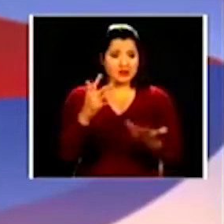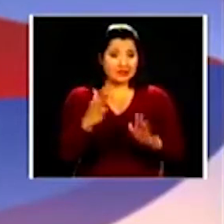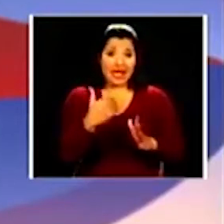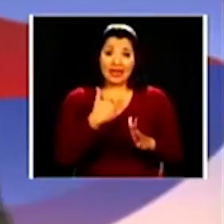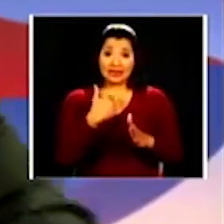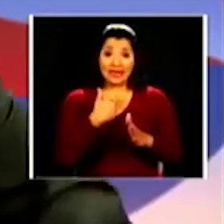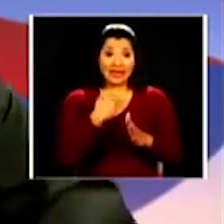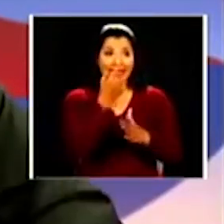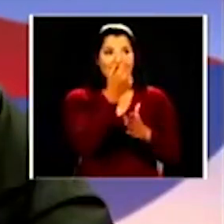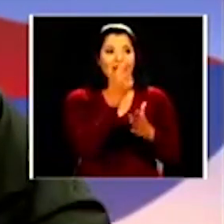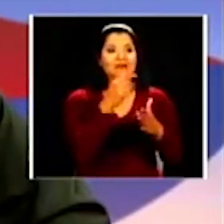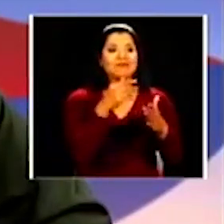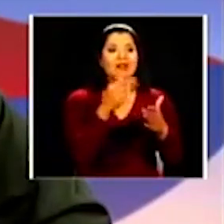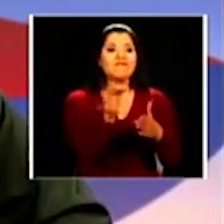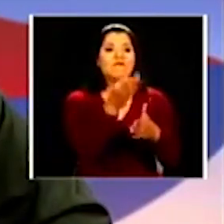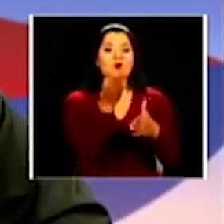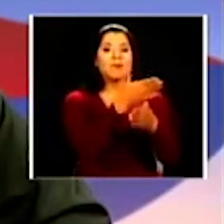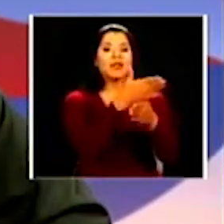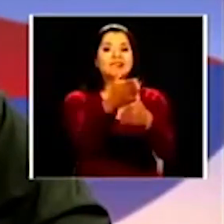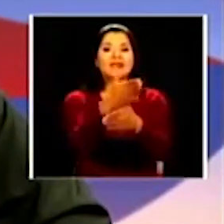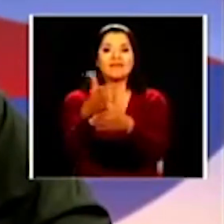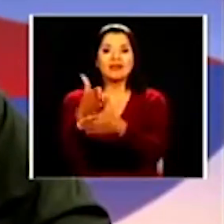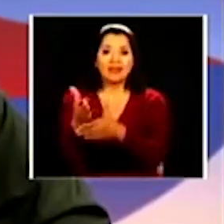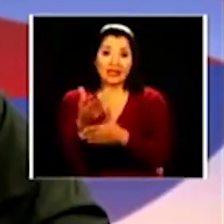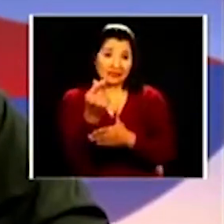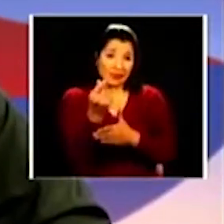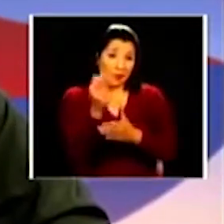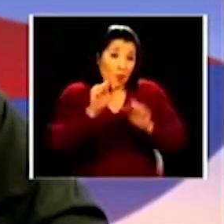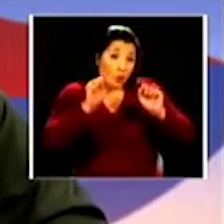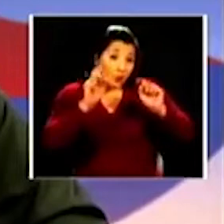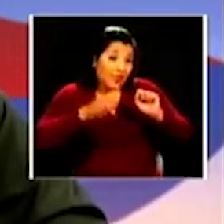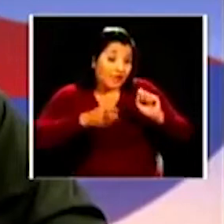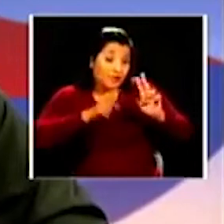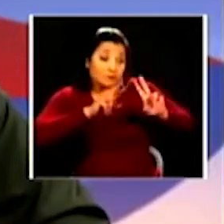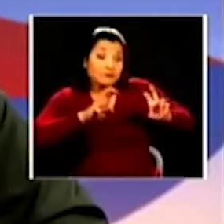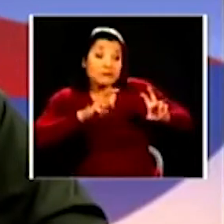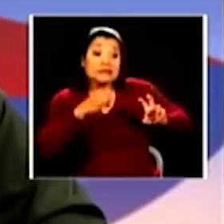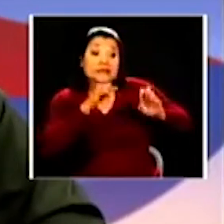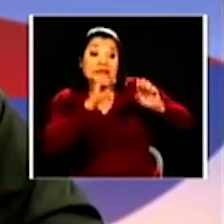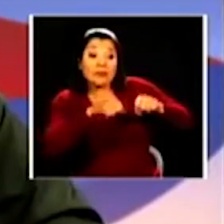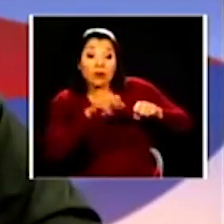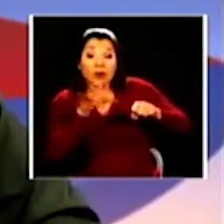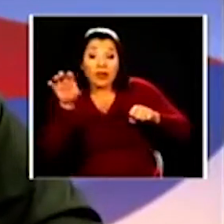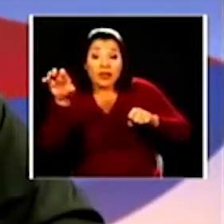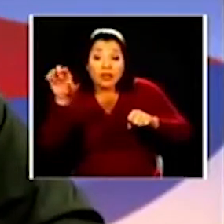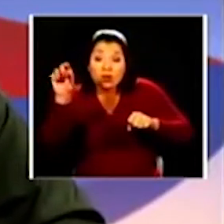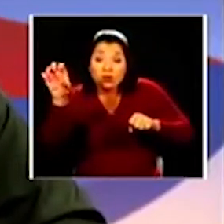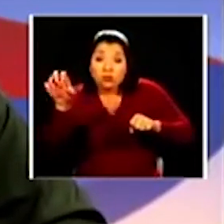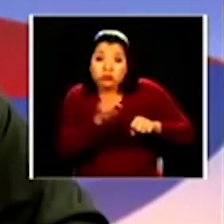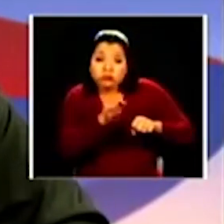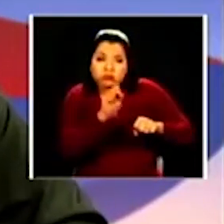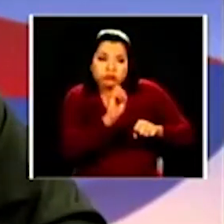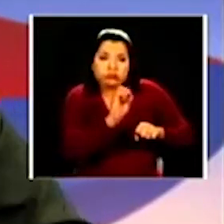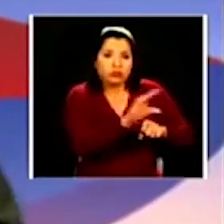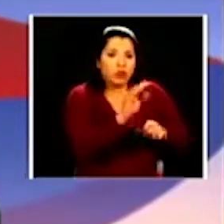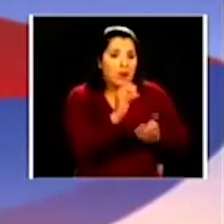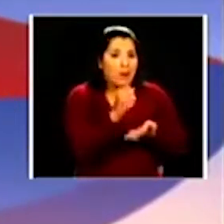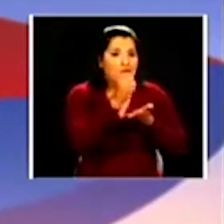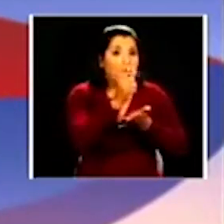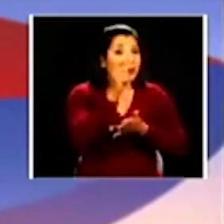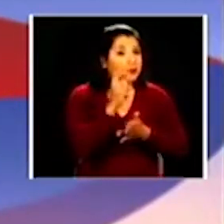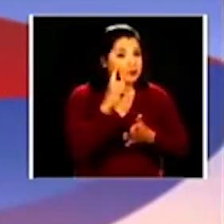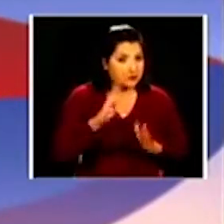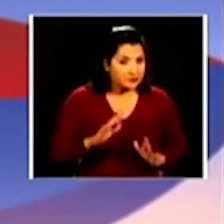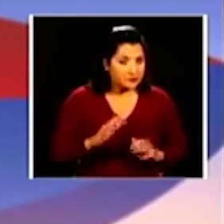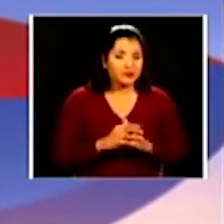Hay que revisar si sería factible y cuánto sería factible si es en efecto el monto del que habla las mesas de diálogo. En